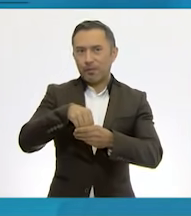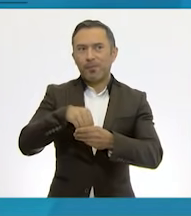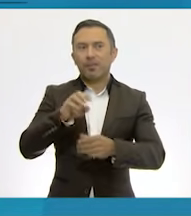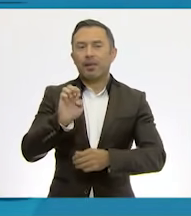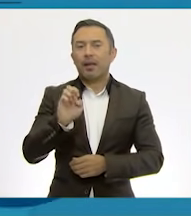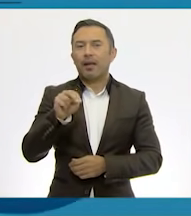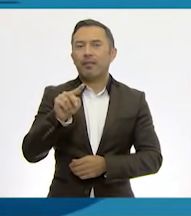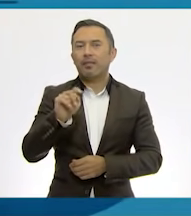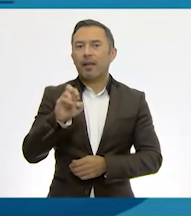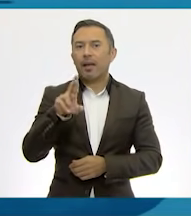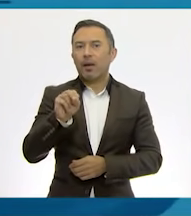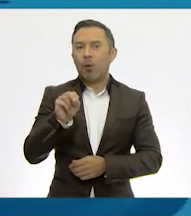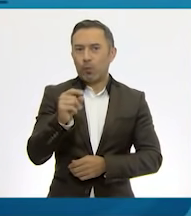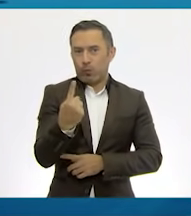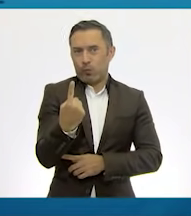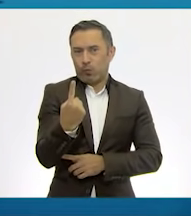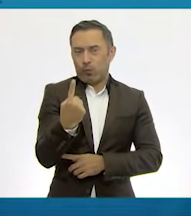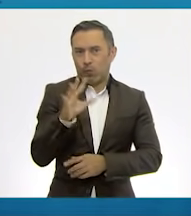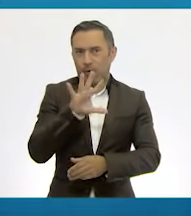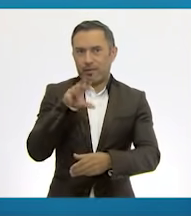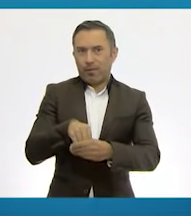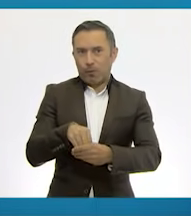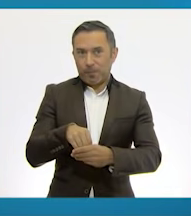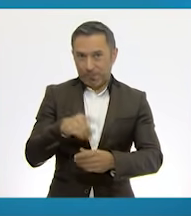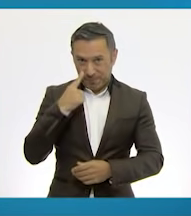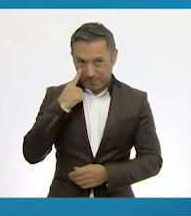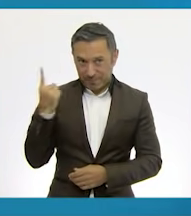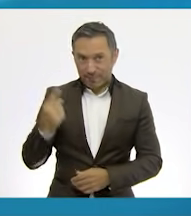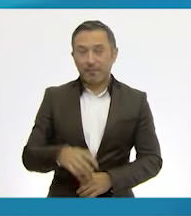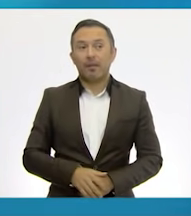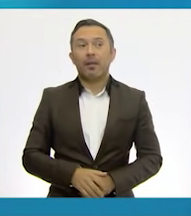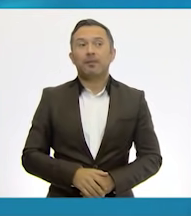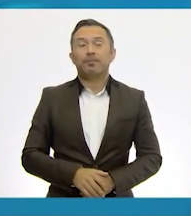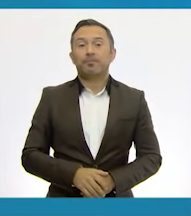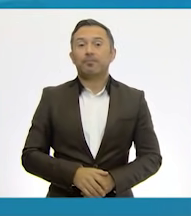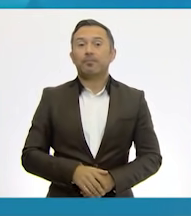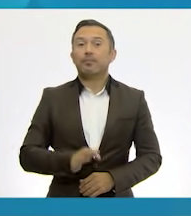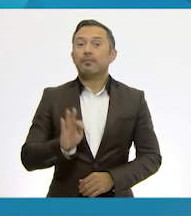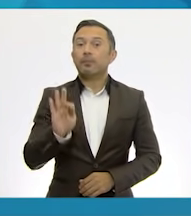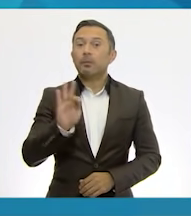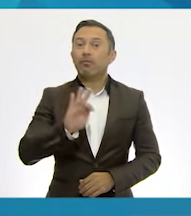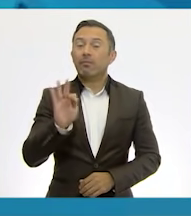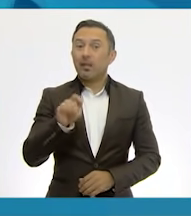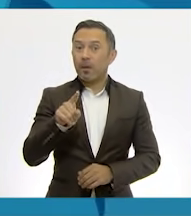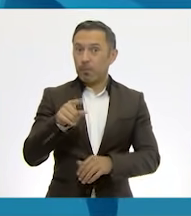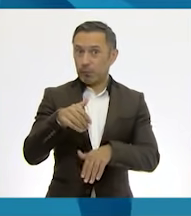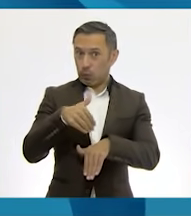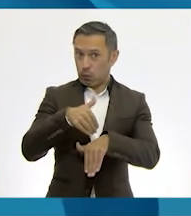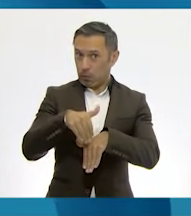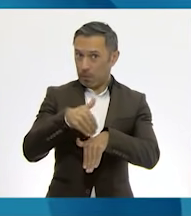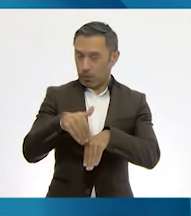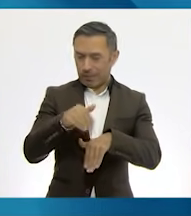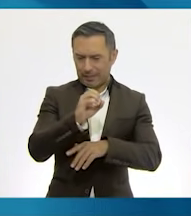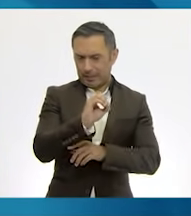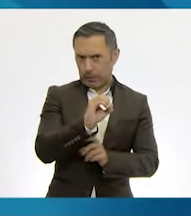¿Vamos bien? Si nosotros tenemos cualquier número distinto a cero,